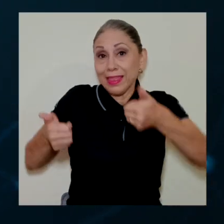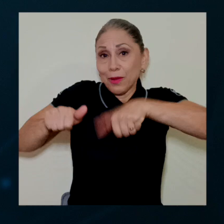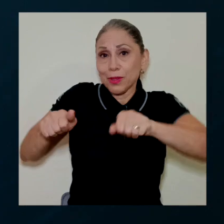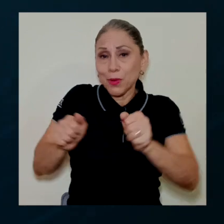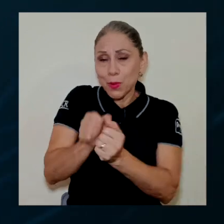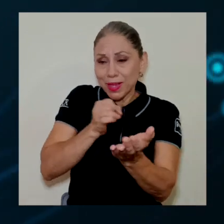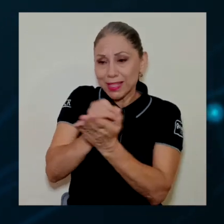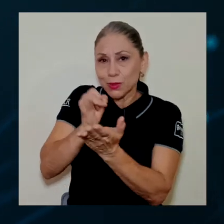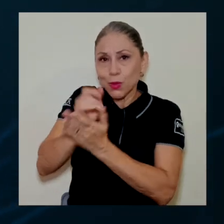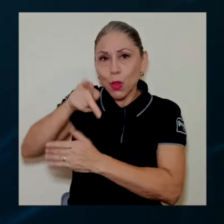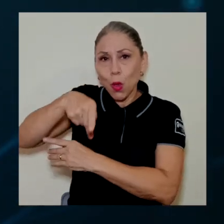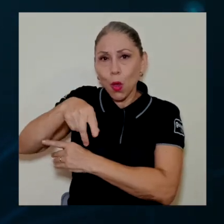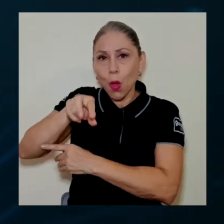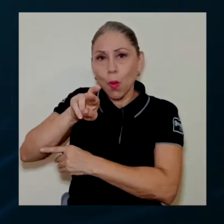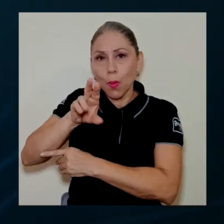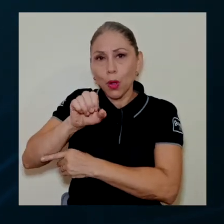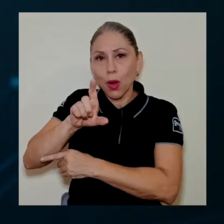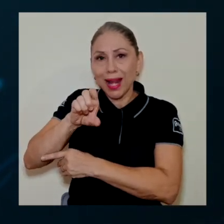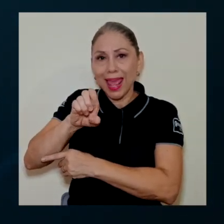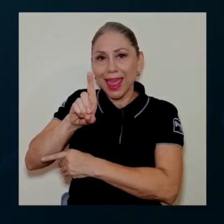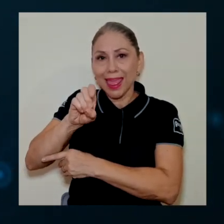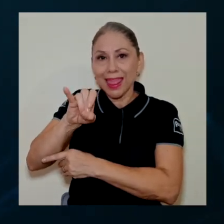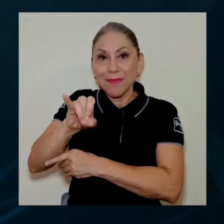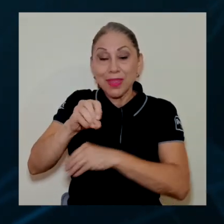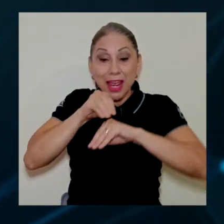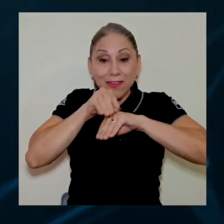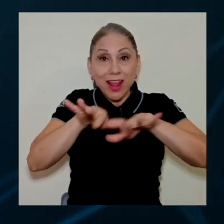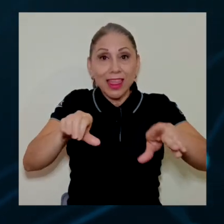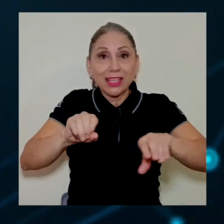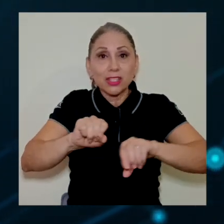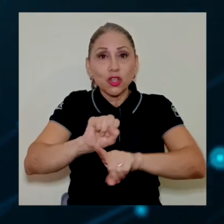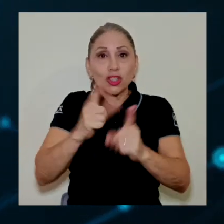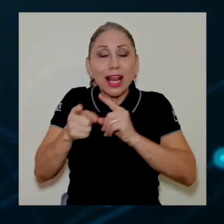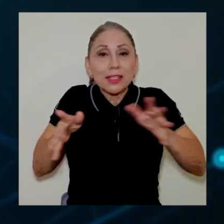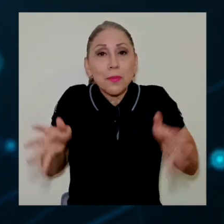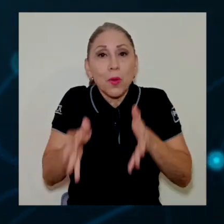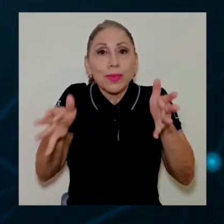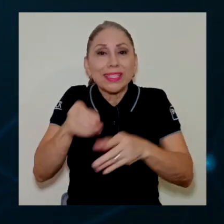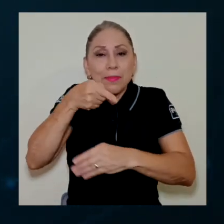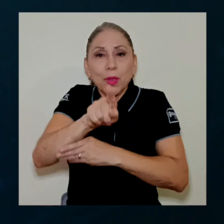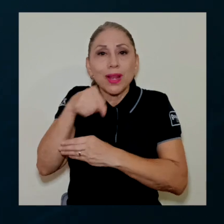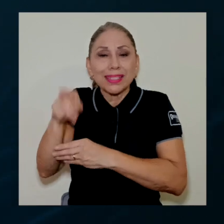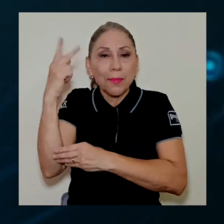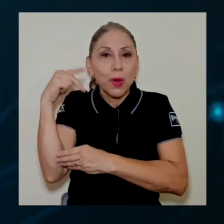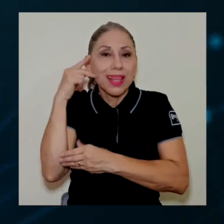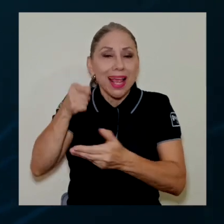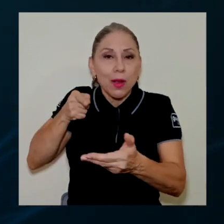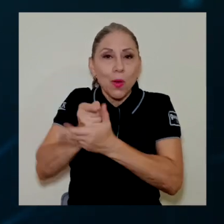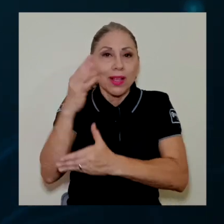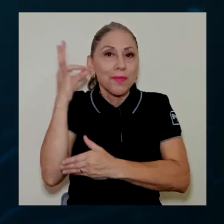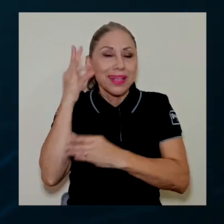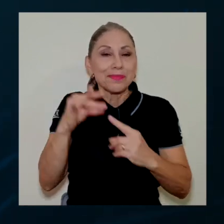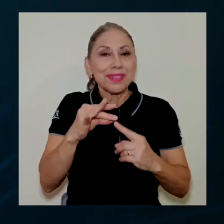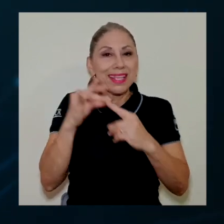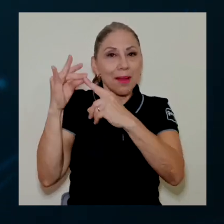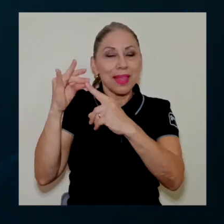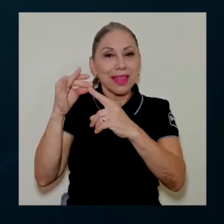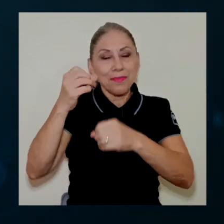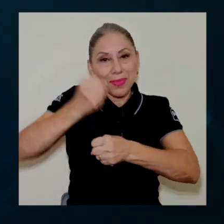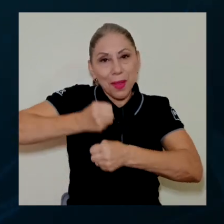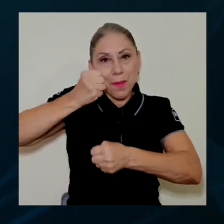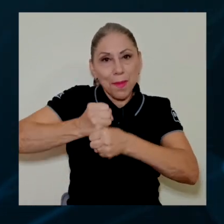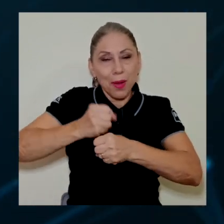Según un estudio del ProLEDI, las redes sociales propician la violencia política contra las mujeres, especialmente en el ejercicio